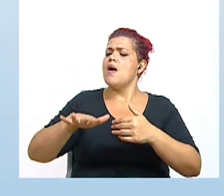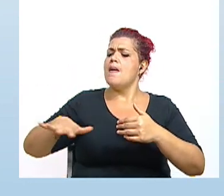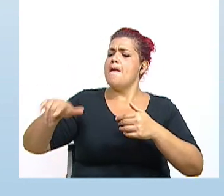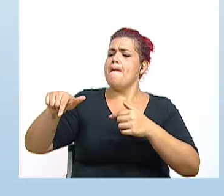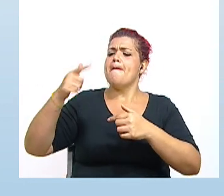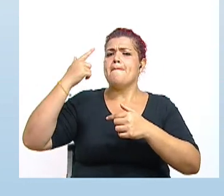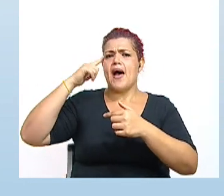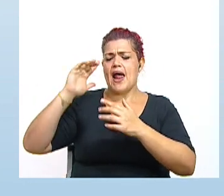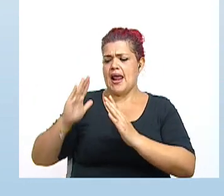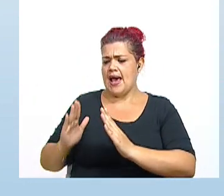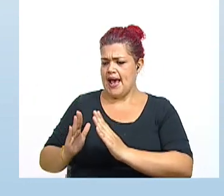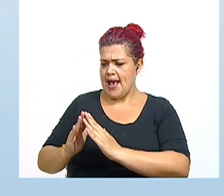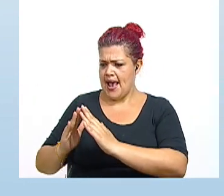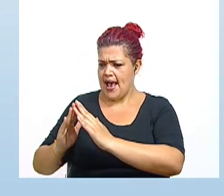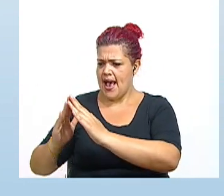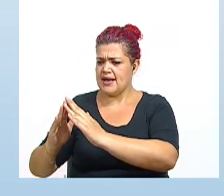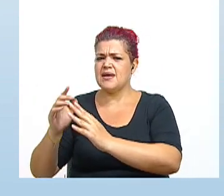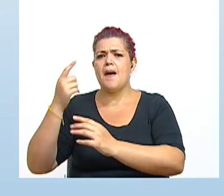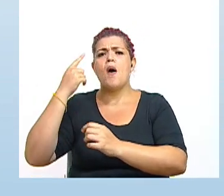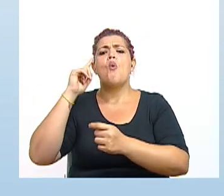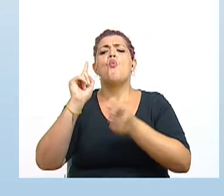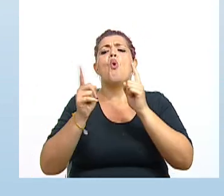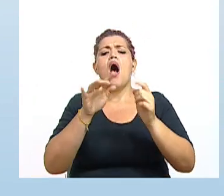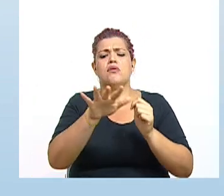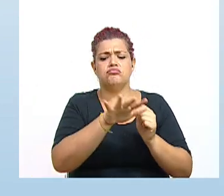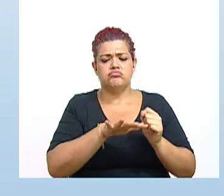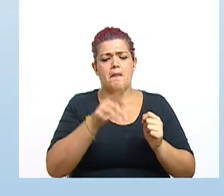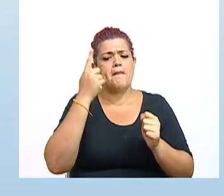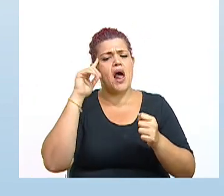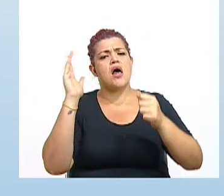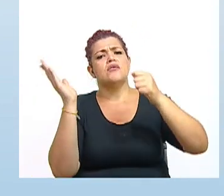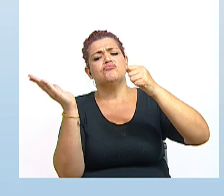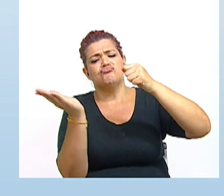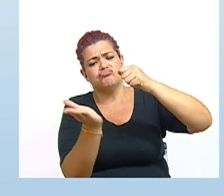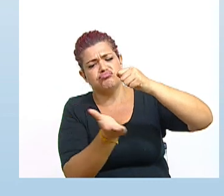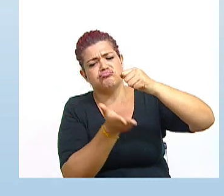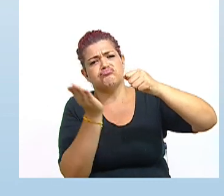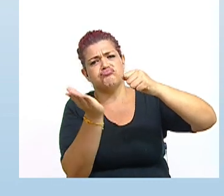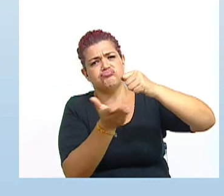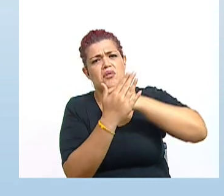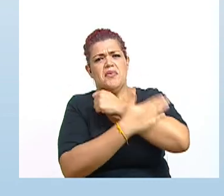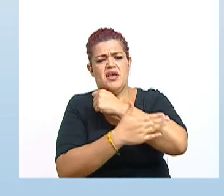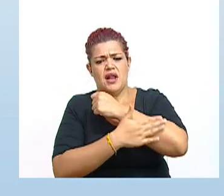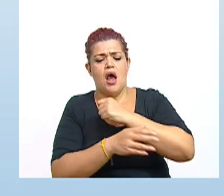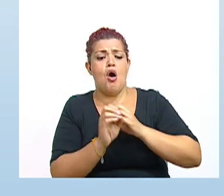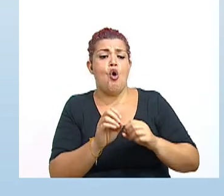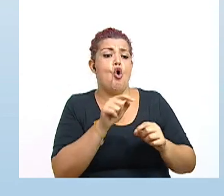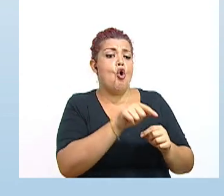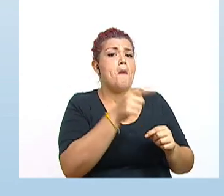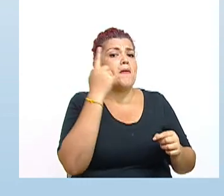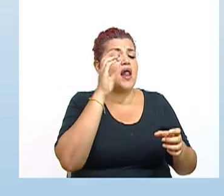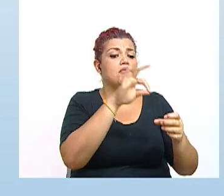poblamiento humano, cuáles áreas para la reforestación, cuáles áreas para el cultivo o la ganadería.